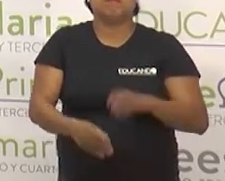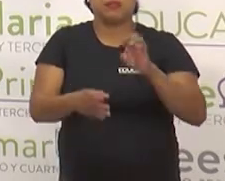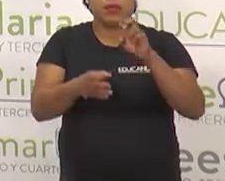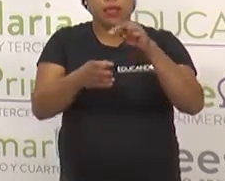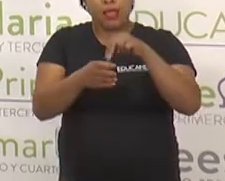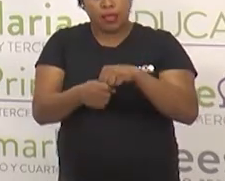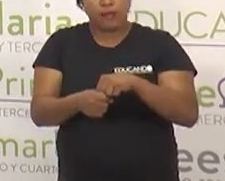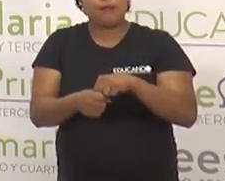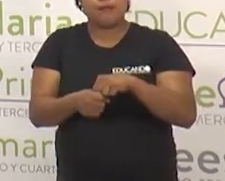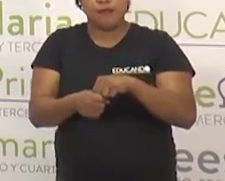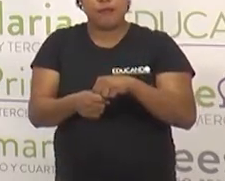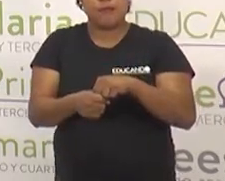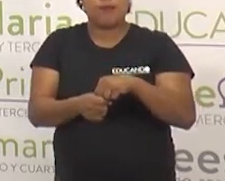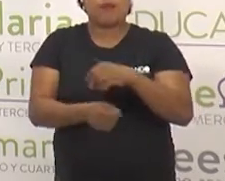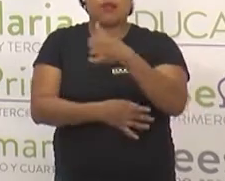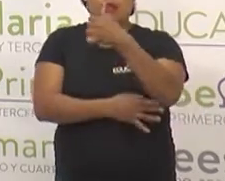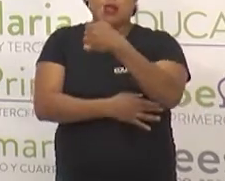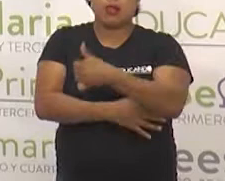en